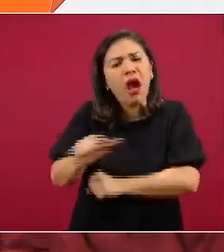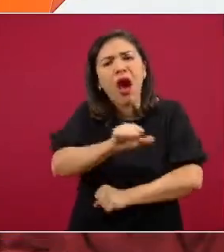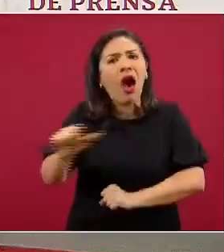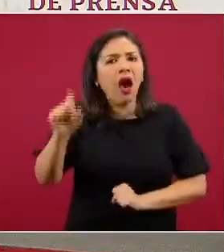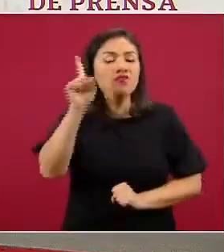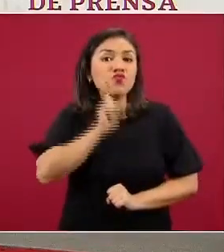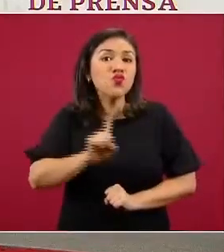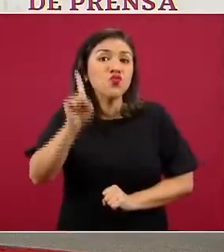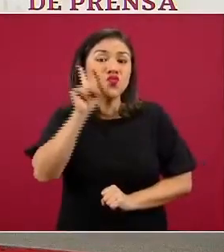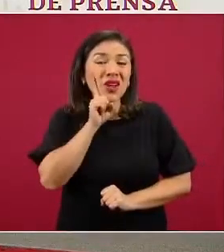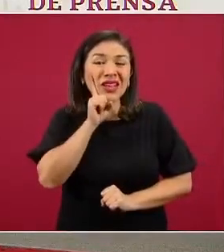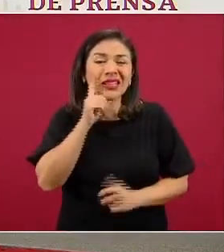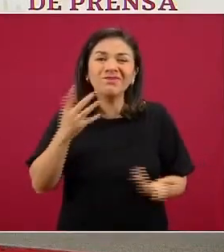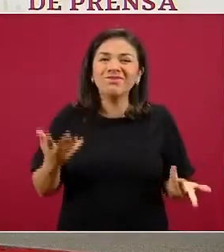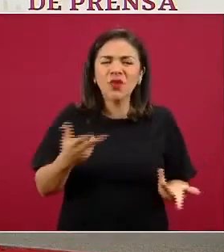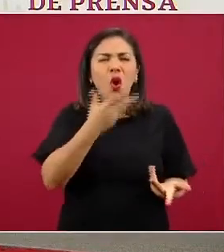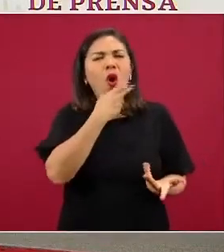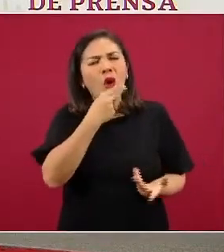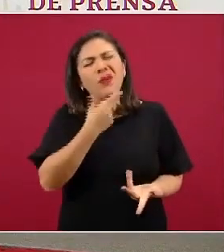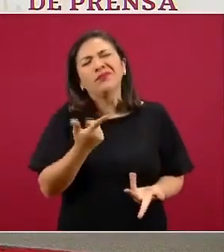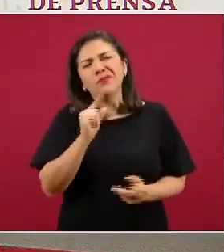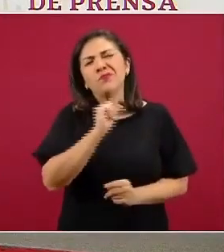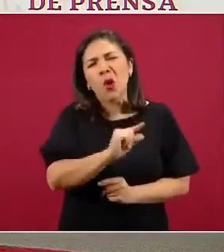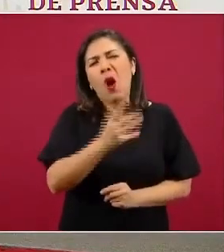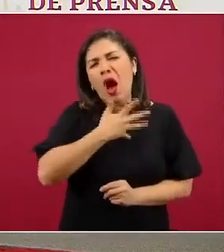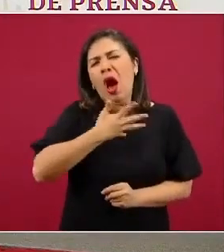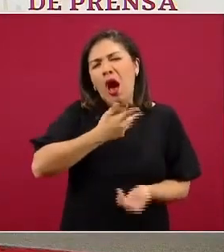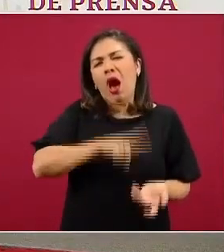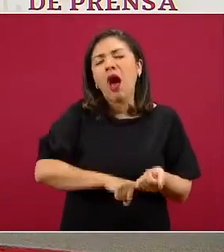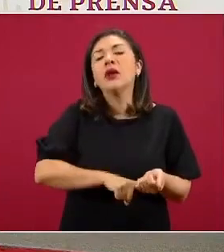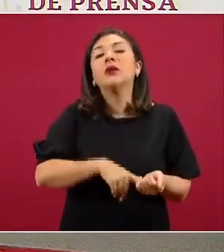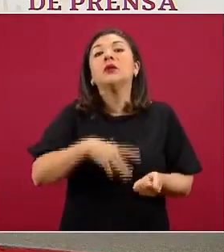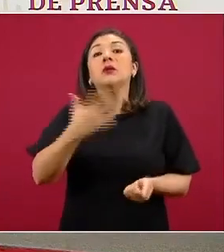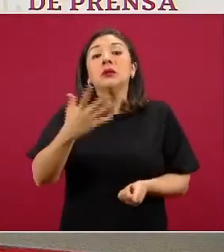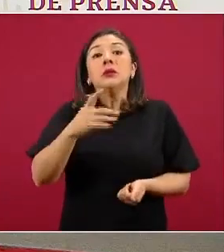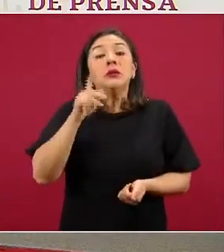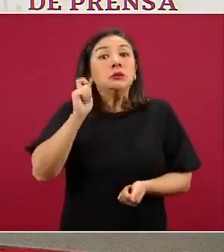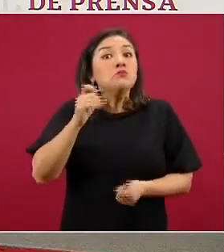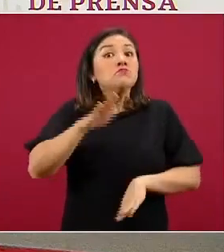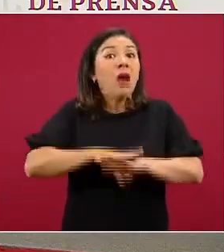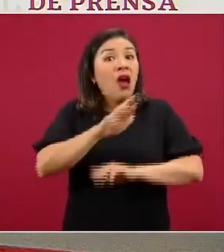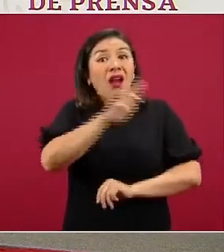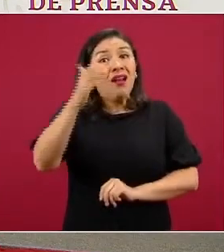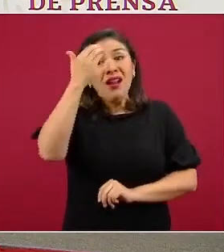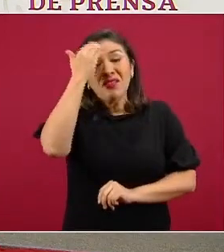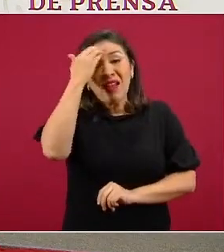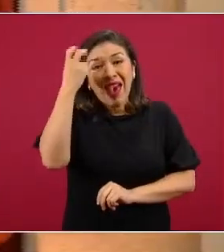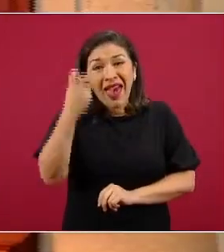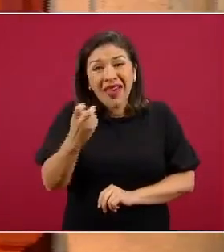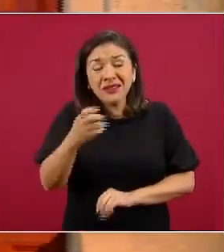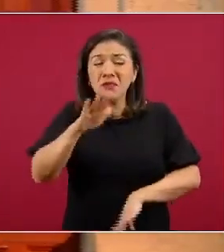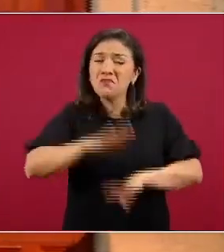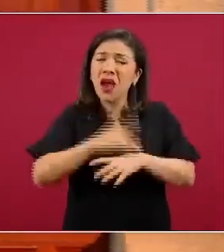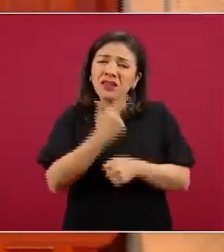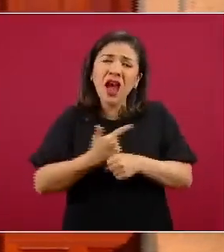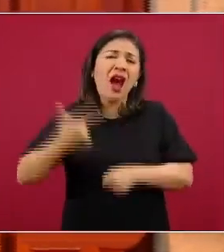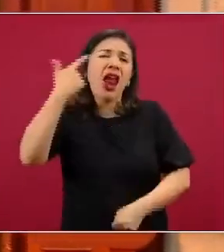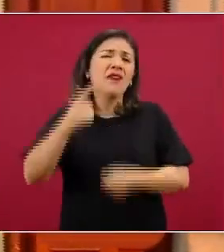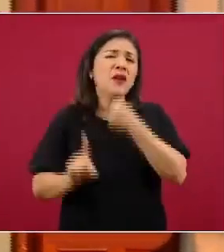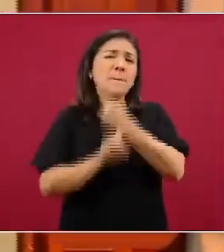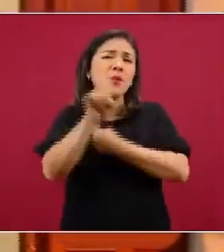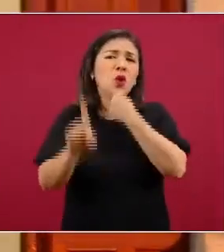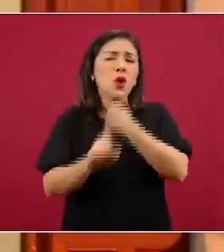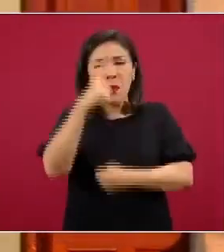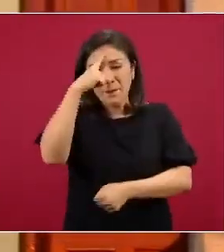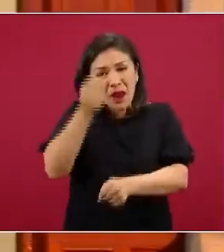las mujeres que a los hombres y que se ha reconocido como uno de los graves problemas